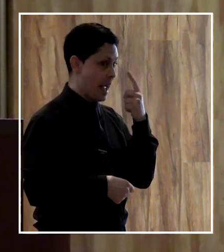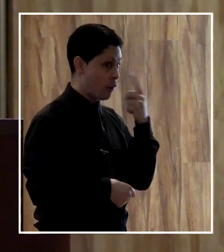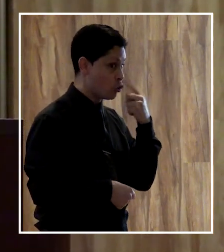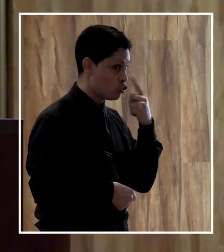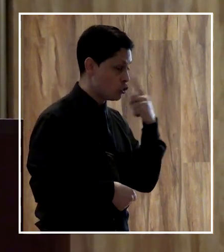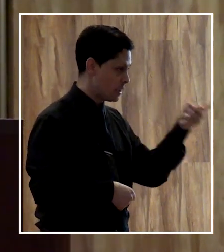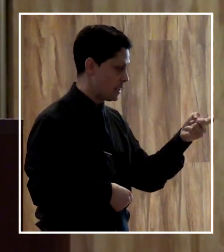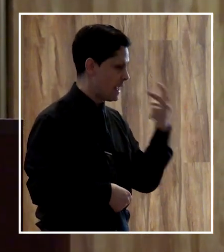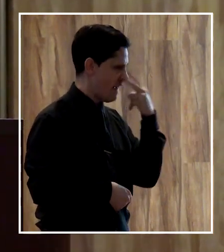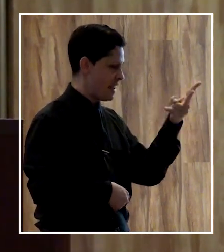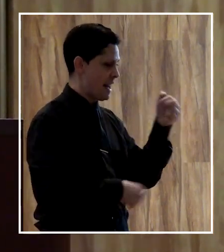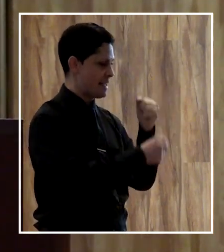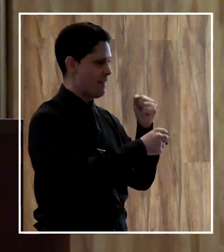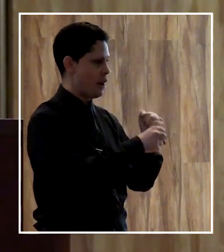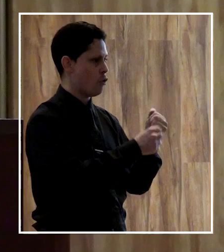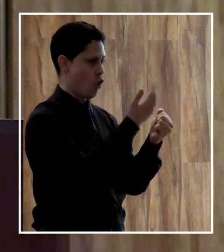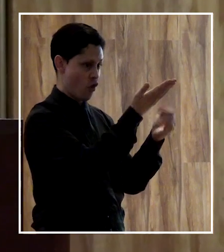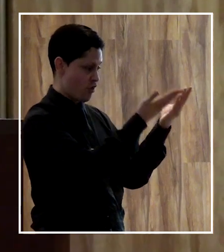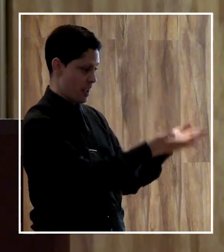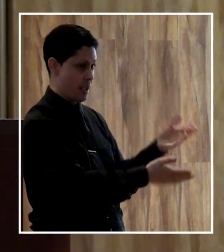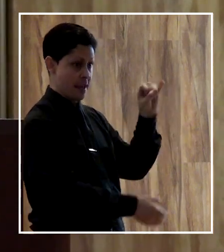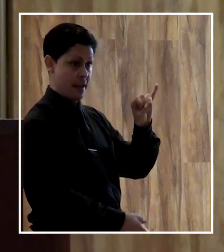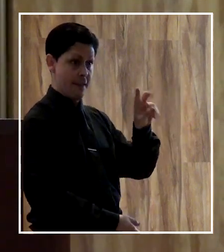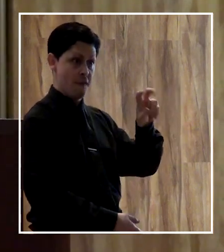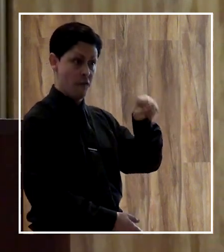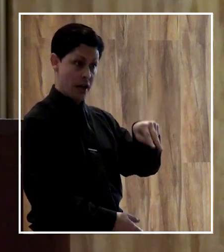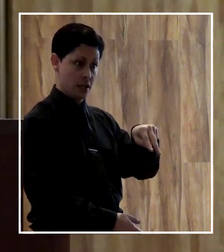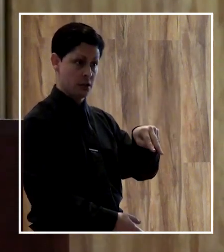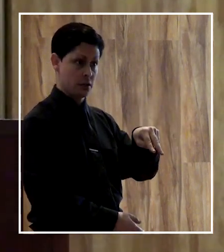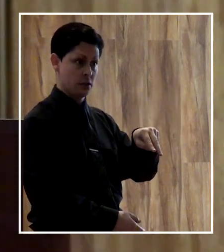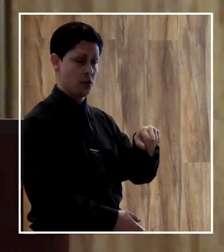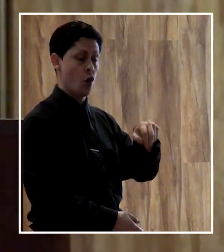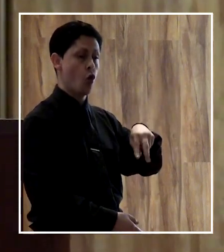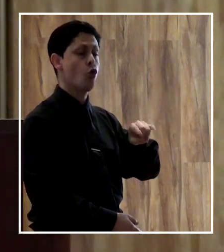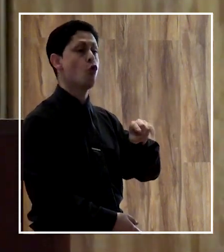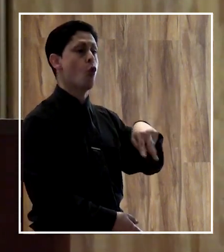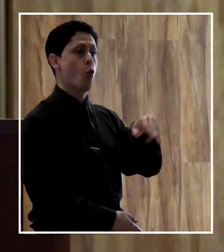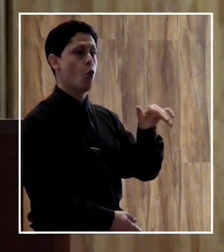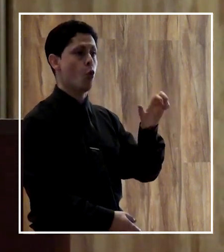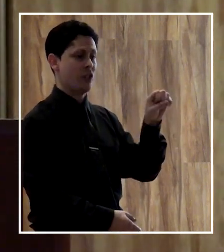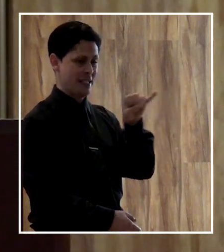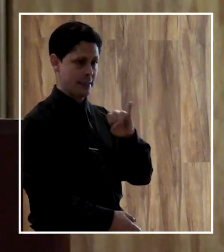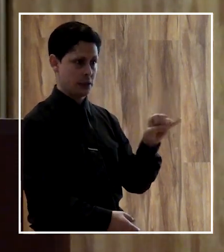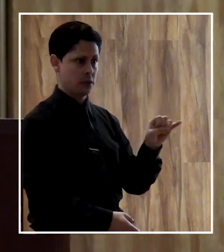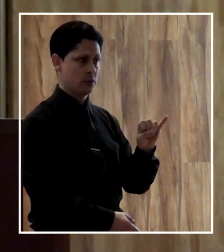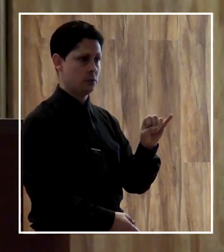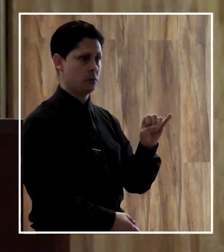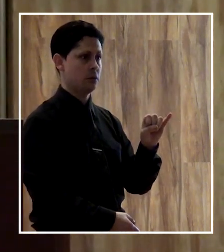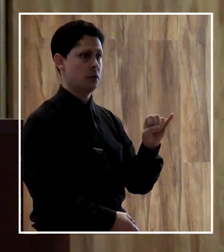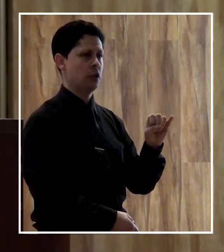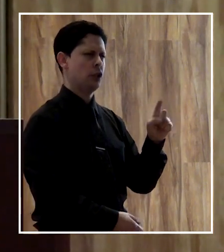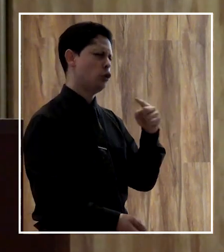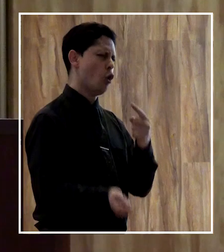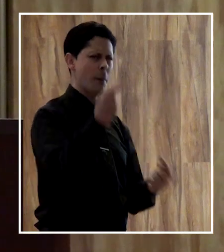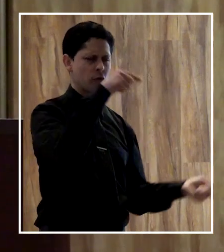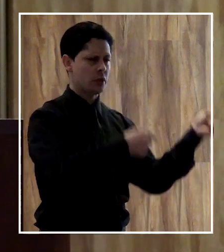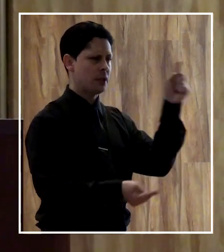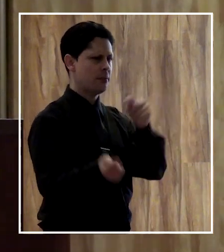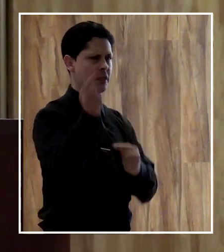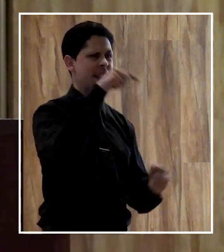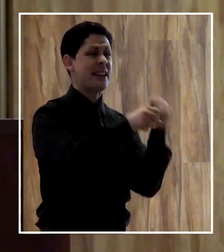de Iván Núñez y de tantos otros que pasaron por esas